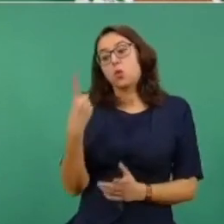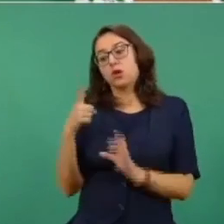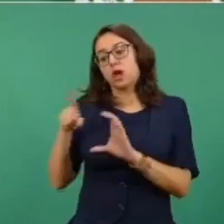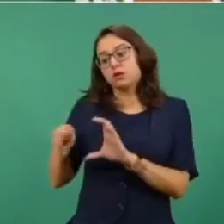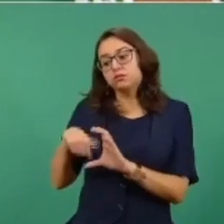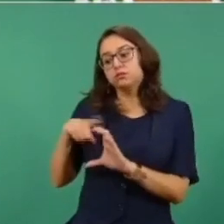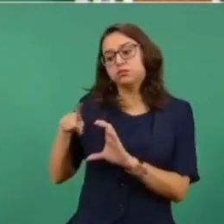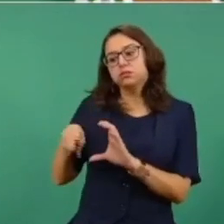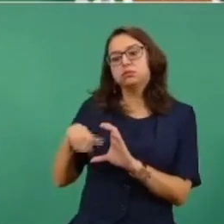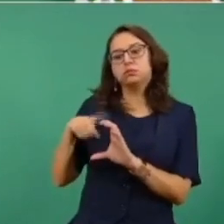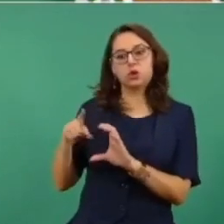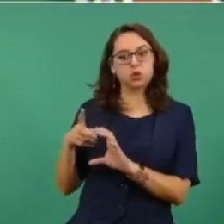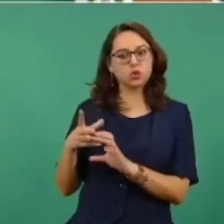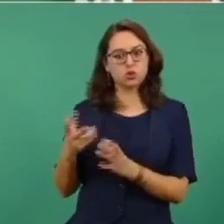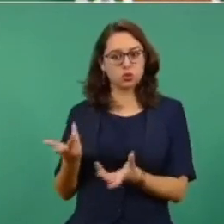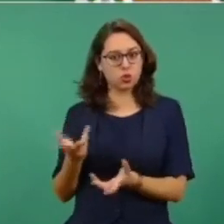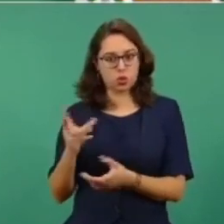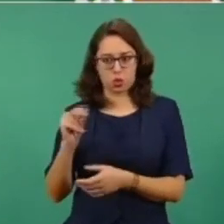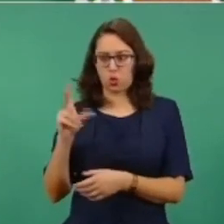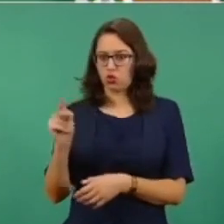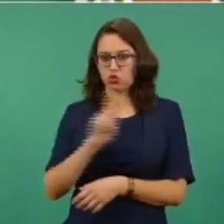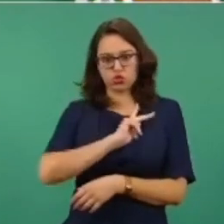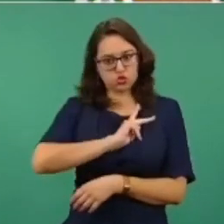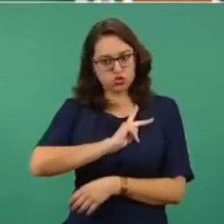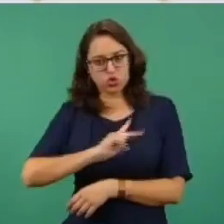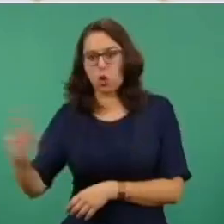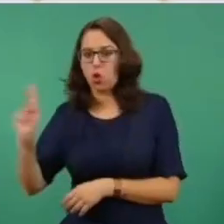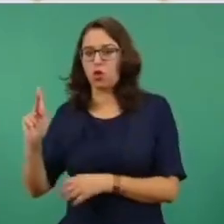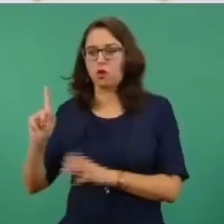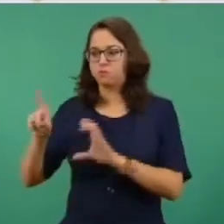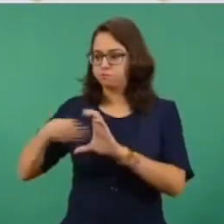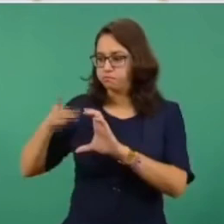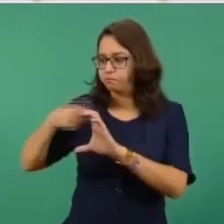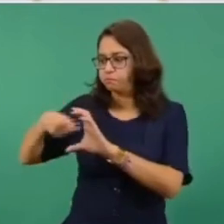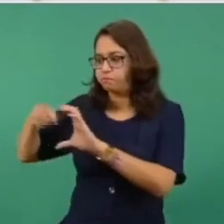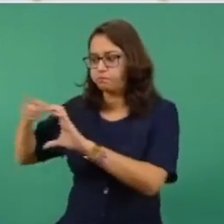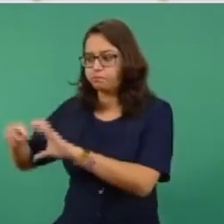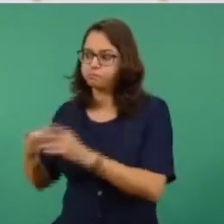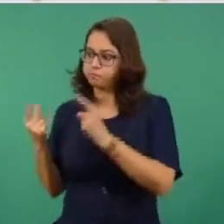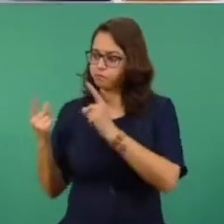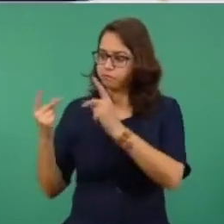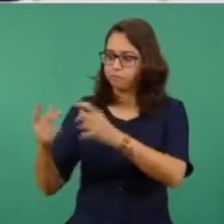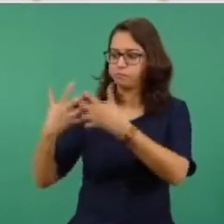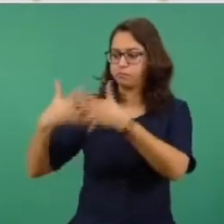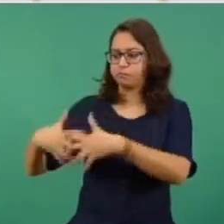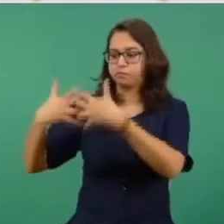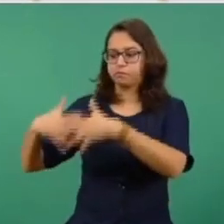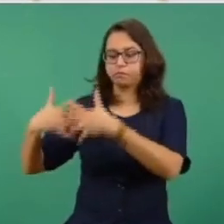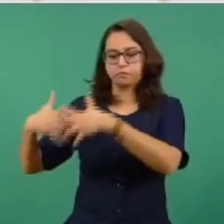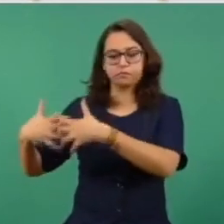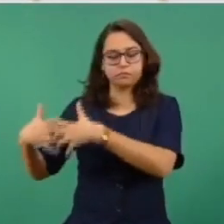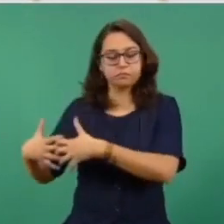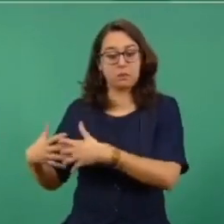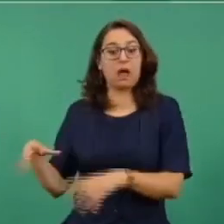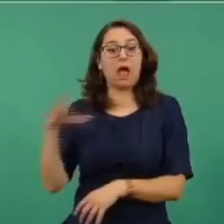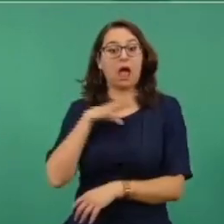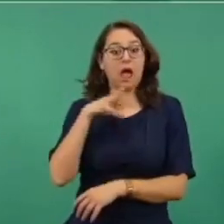turbinas solo trabajando, y eso en muy poco tiempo. Hay 4 presas